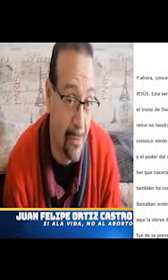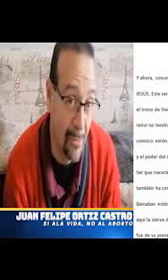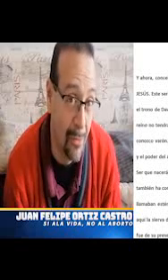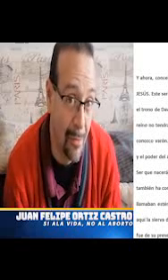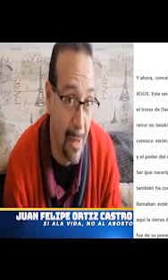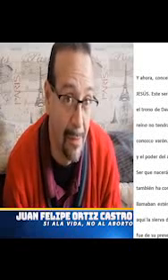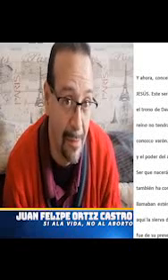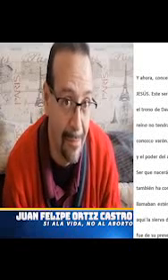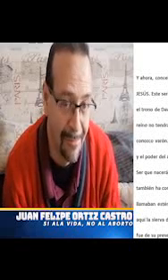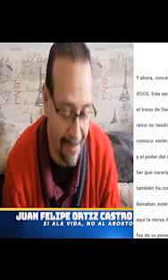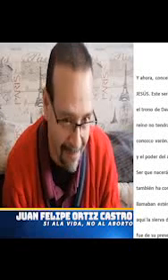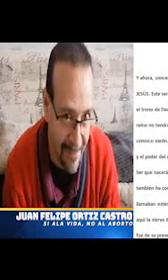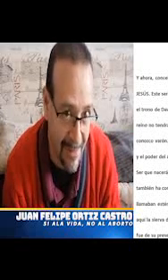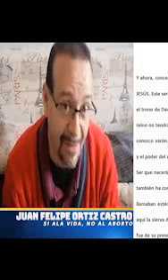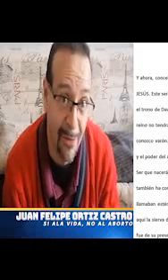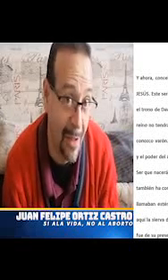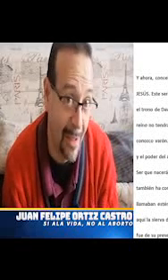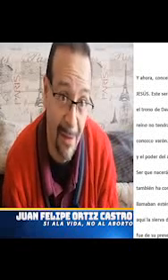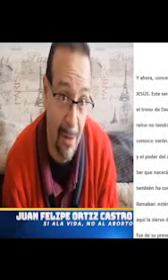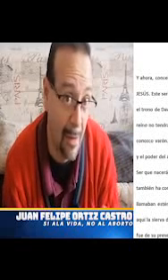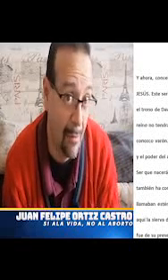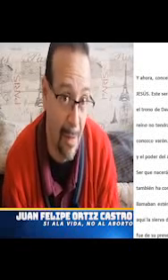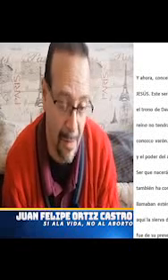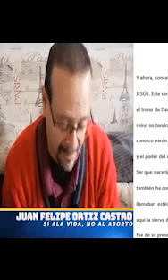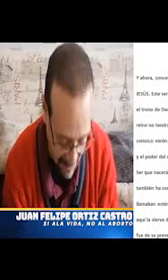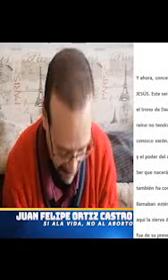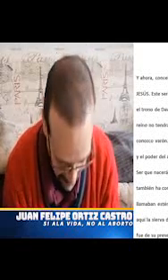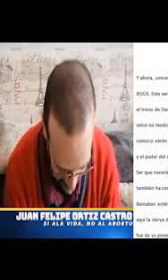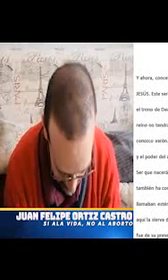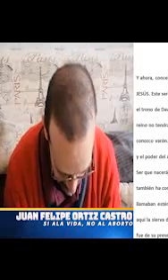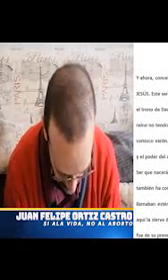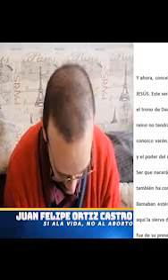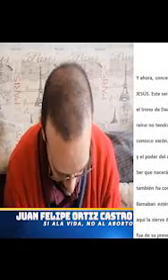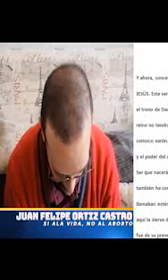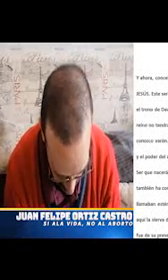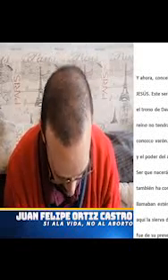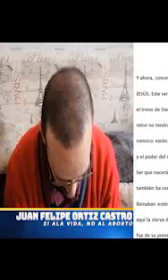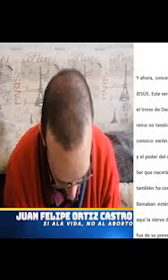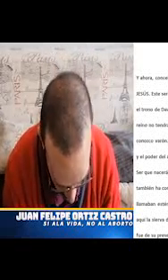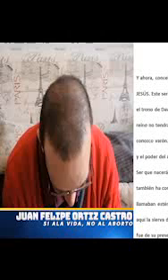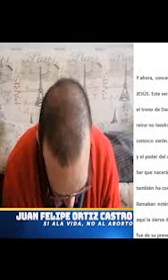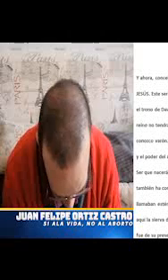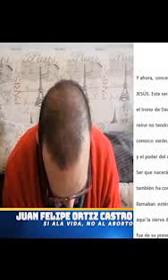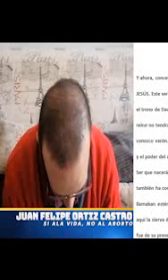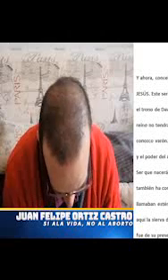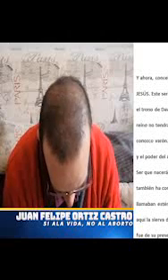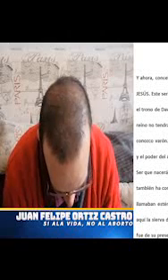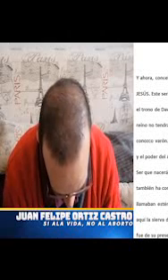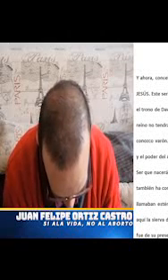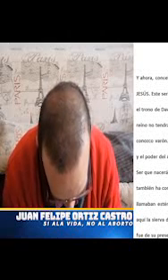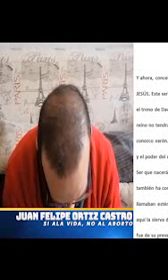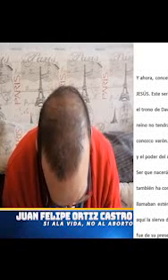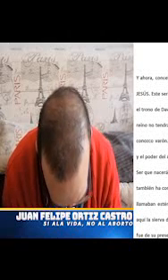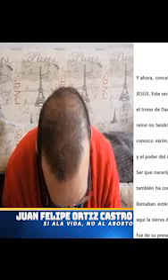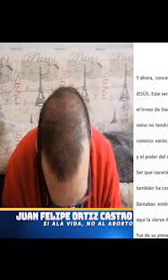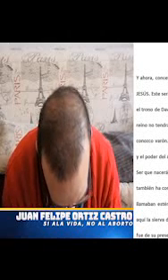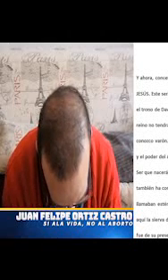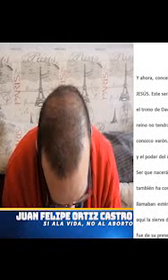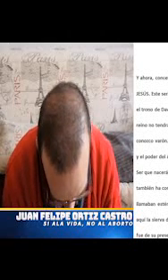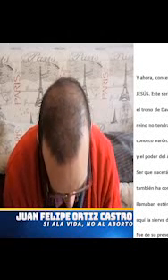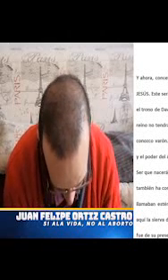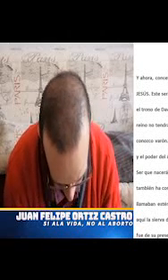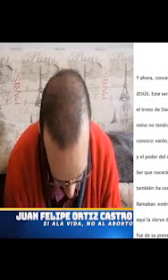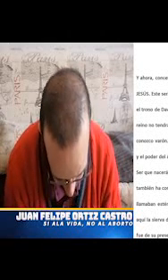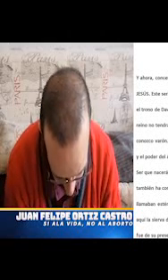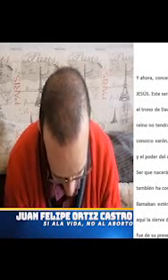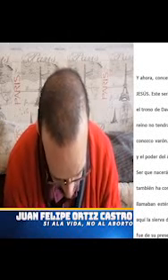Pues no conozco varón. No he tenido relaciones con ningún varón. Respondiendo el ángel les dijo, el